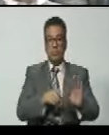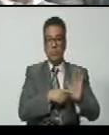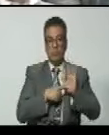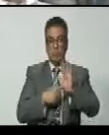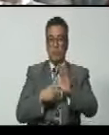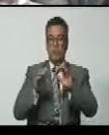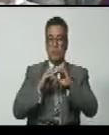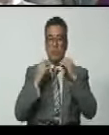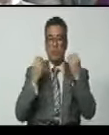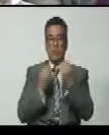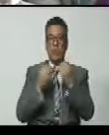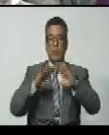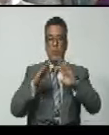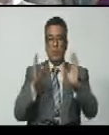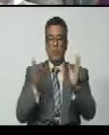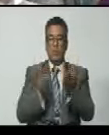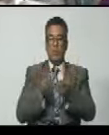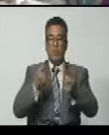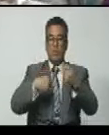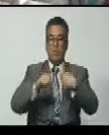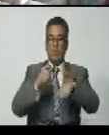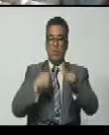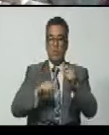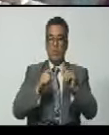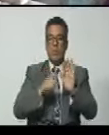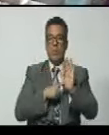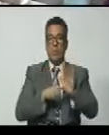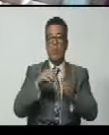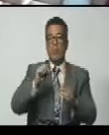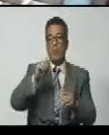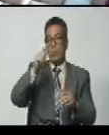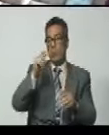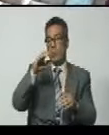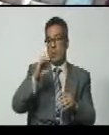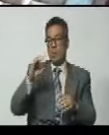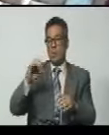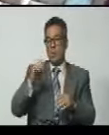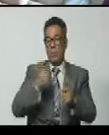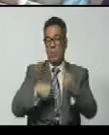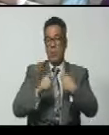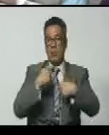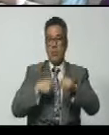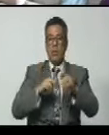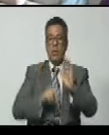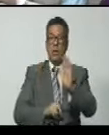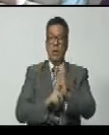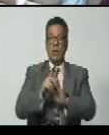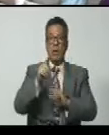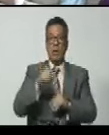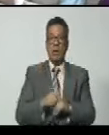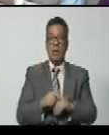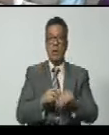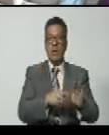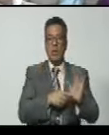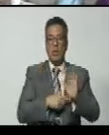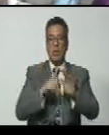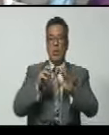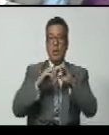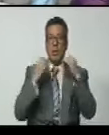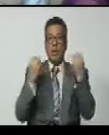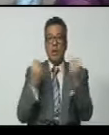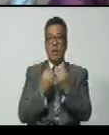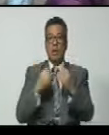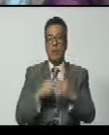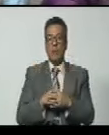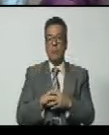la Organización Mundial de Comercio, ante la UNCTAD, que se encarga del comercio y del desarrollo, ante la